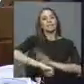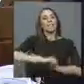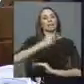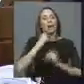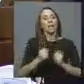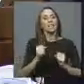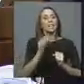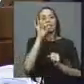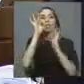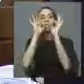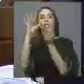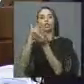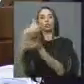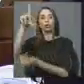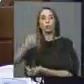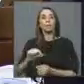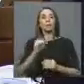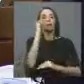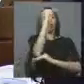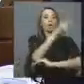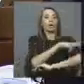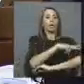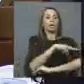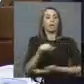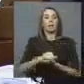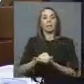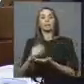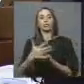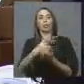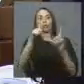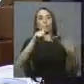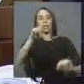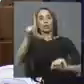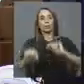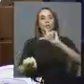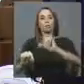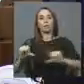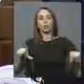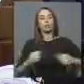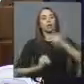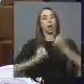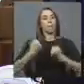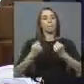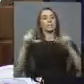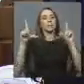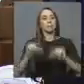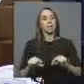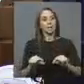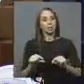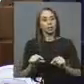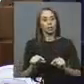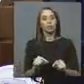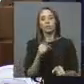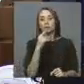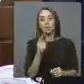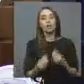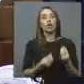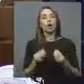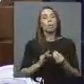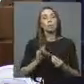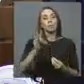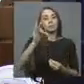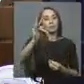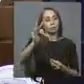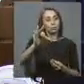que queremos que los ricos ganen menos que los empleadores y los empleados y las empresas ganen menos déjenme decirles lo que ocurre acá y lo que va a ocurrir